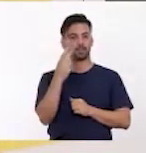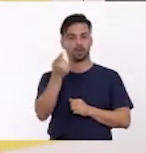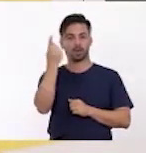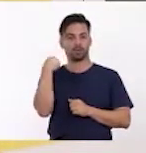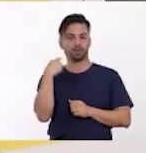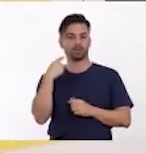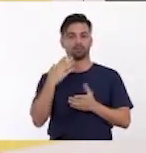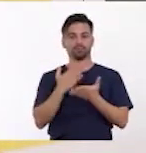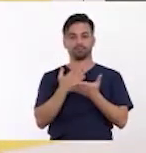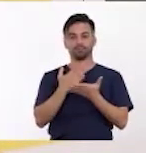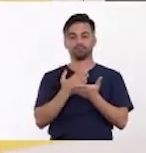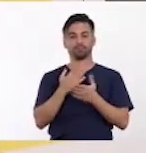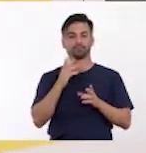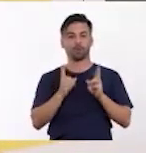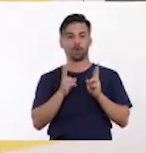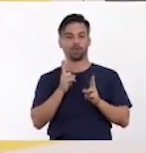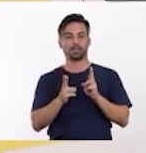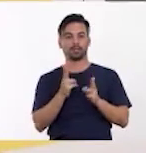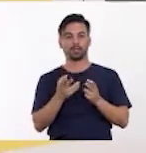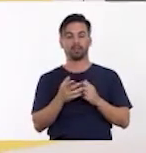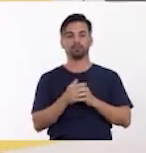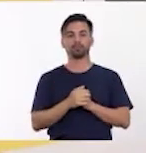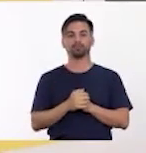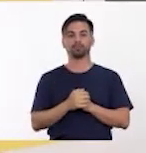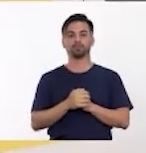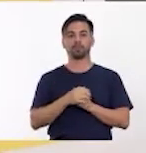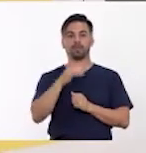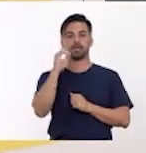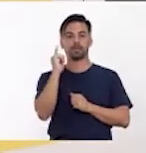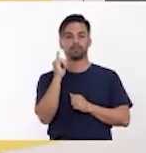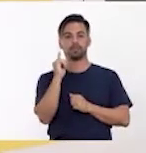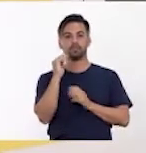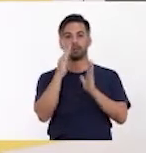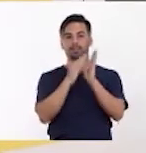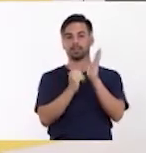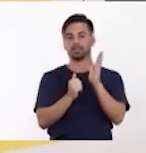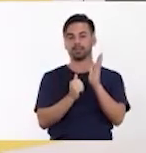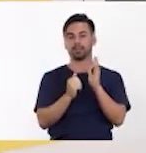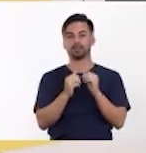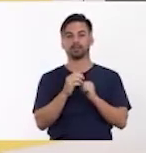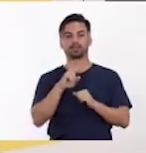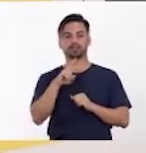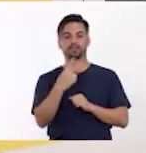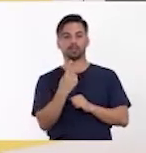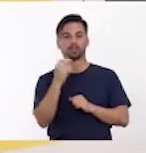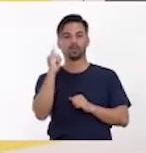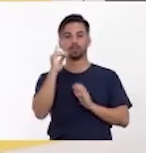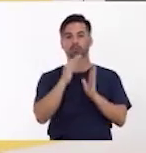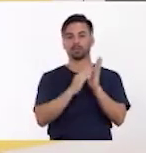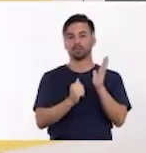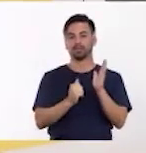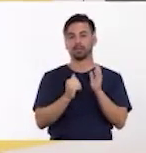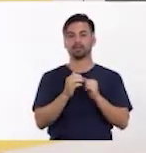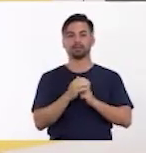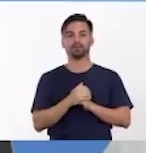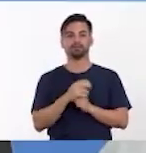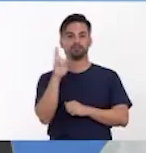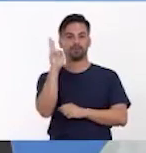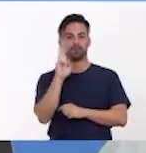en relación con el primer semestre y el segundo semestre de nuestra